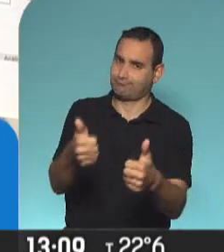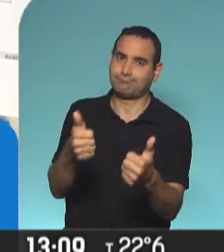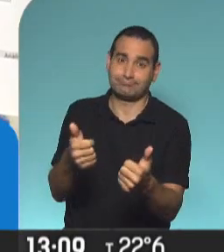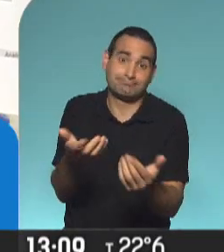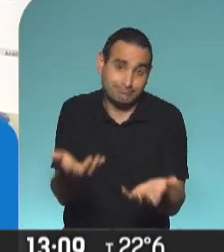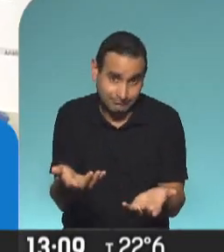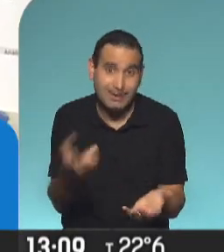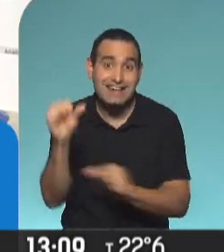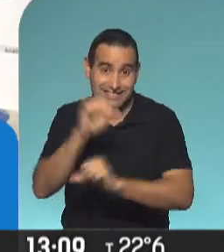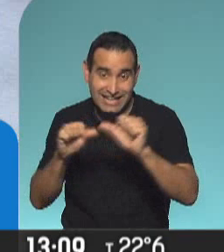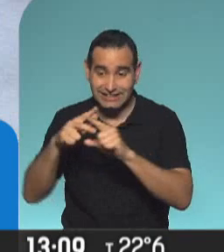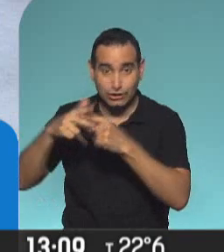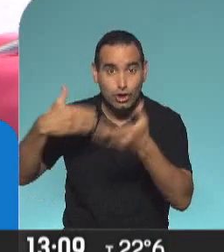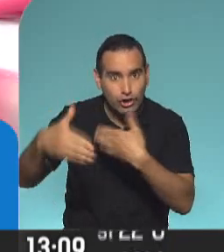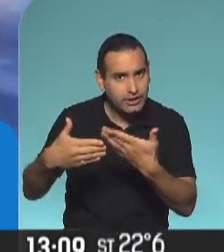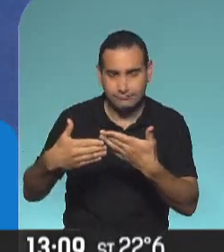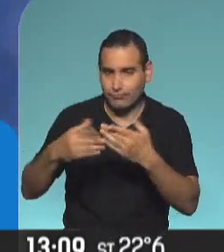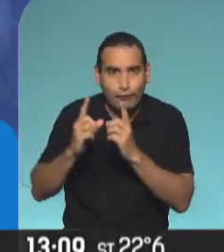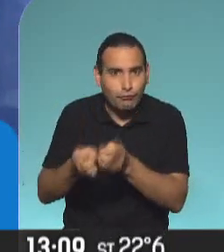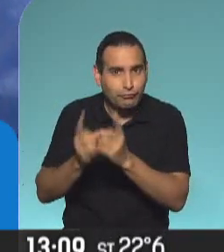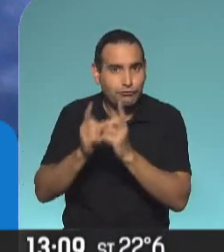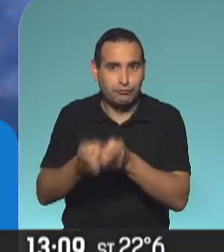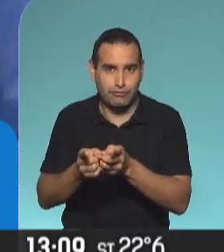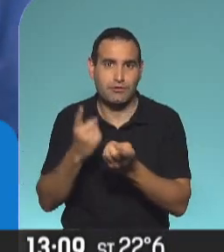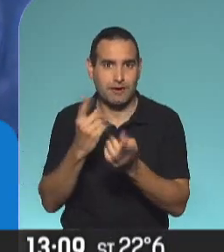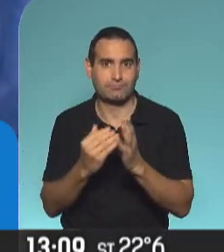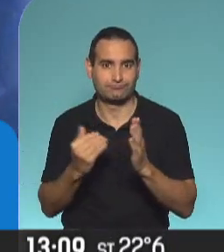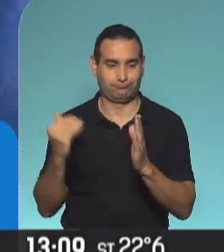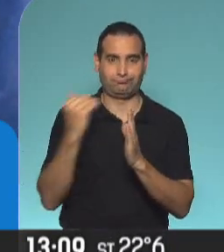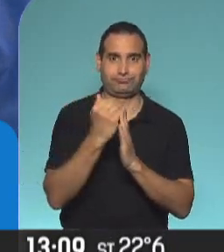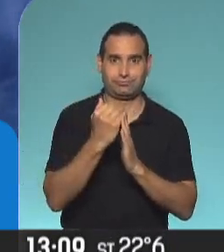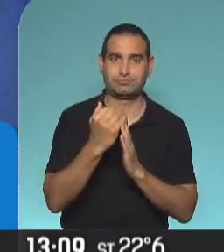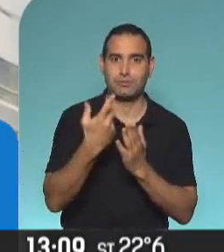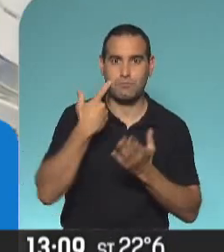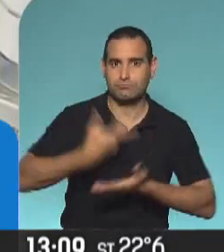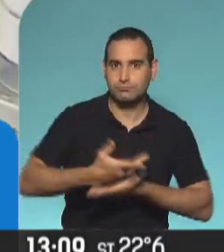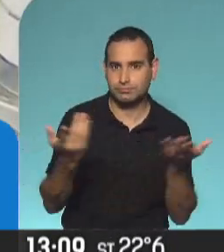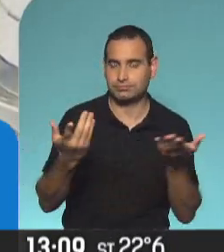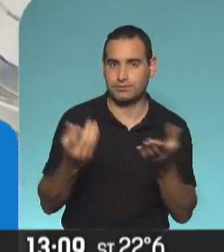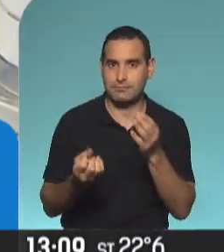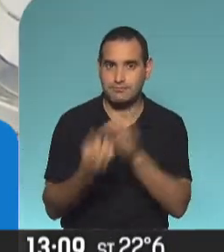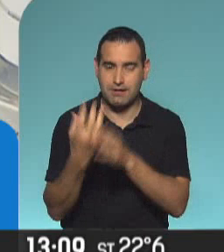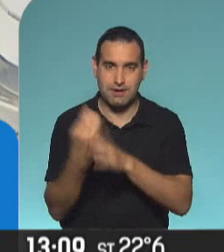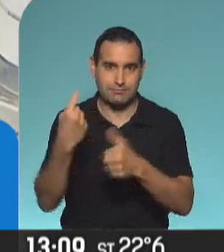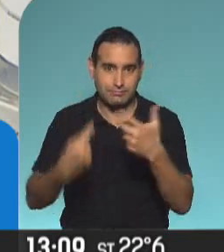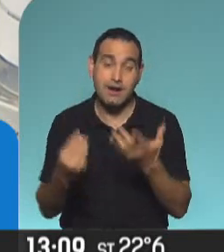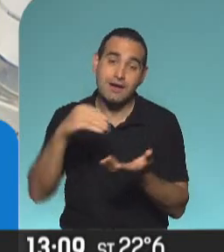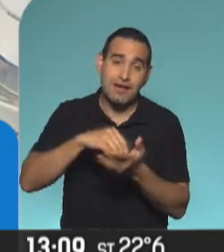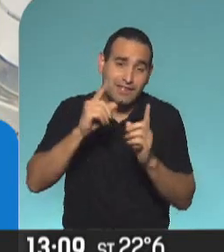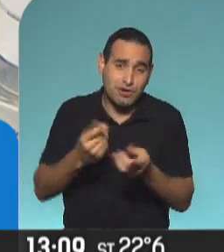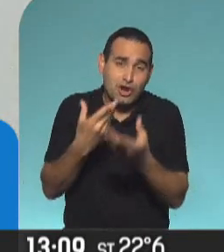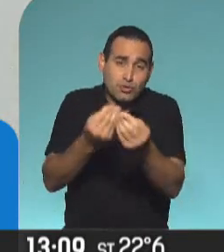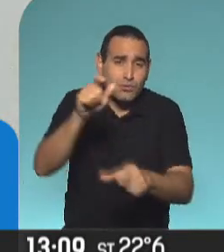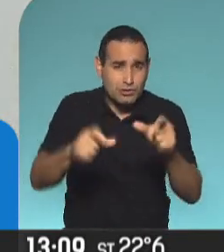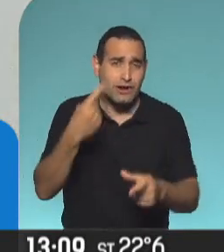es la idea, ¿no? Que la ciencia y la tecnología esté para ocupar estos rankings por sus publicaciones y por su excelencia científica, pero también ayudar a que la